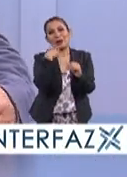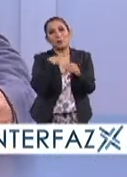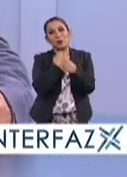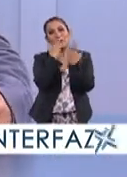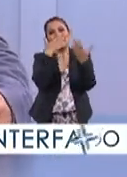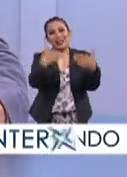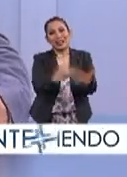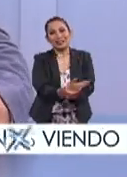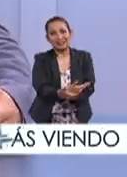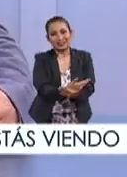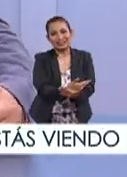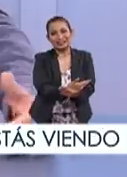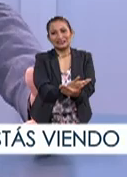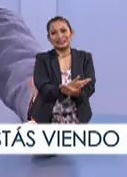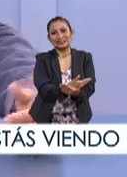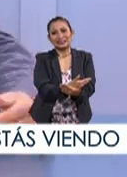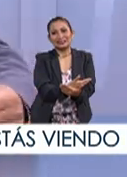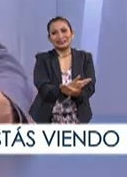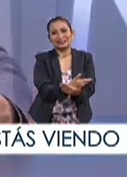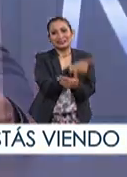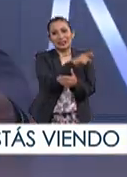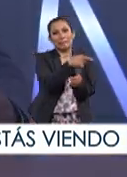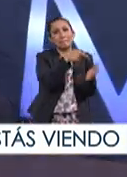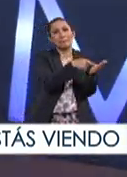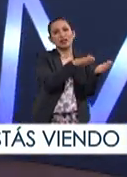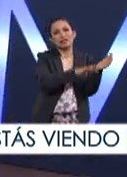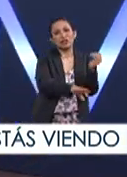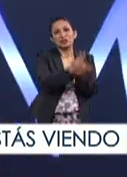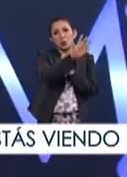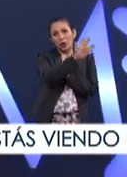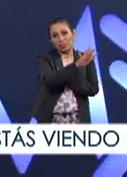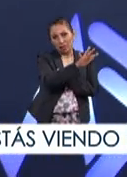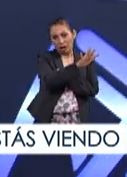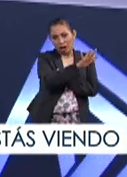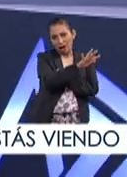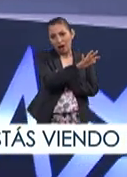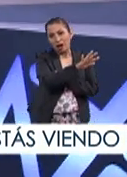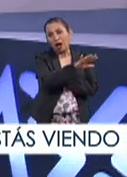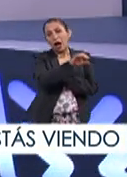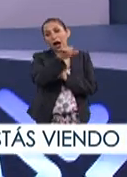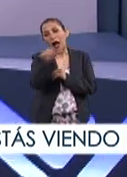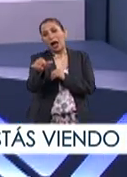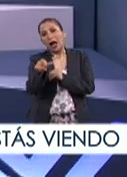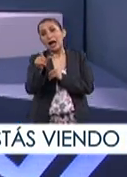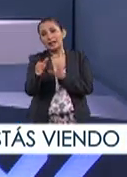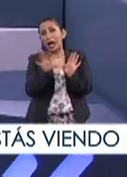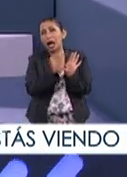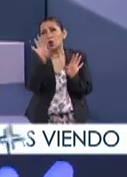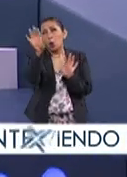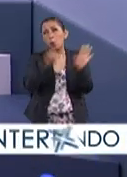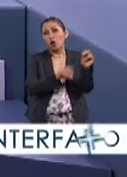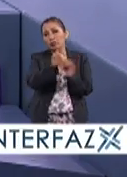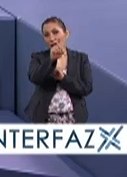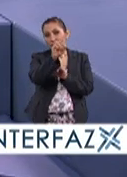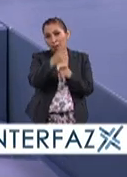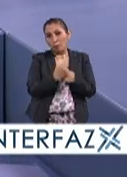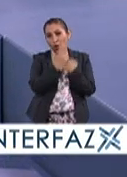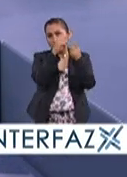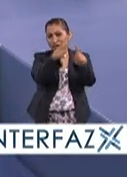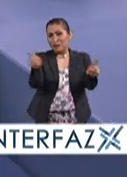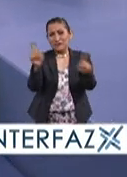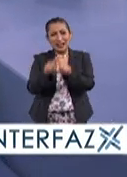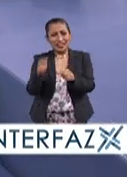poetas nacidos a raíz de 1950 y hay como 30